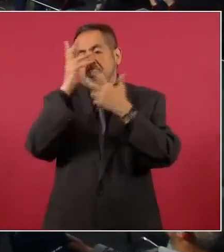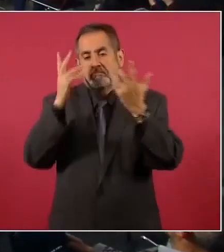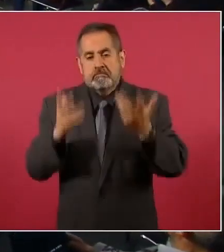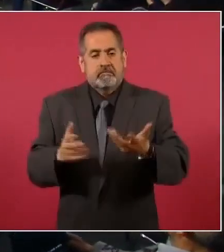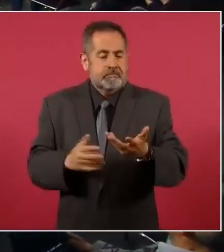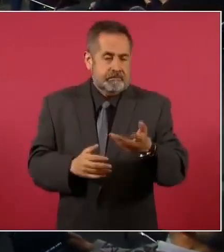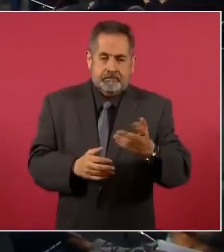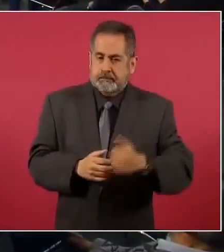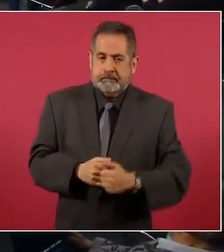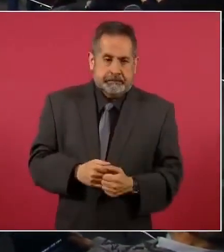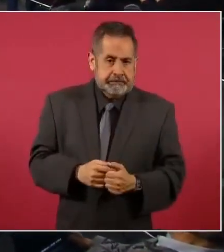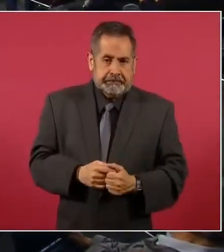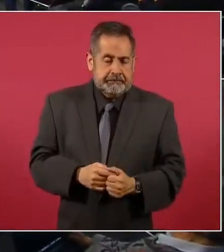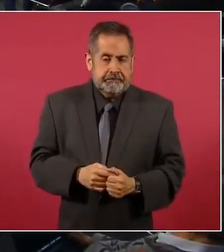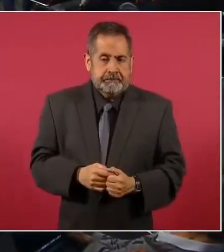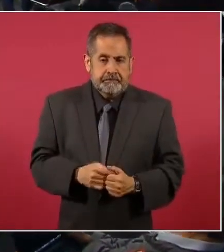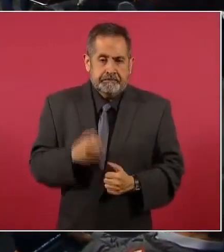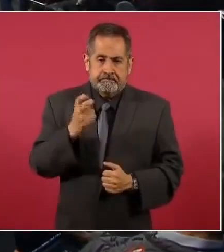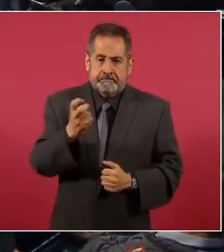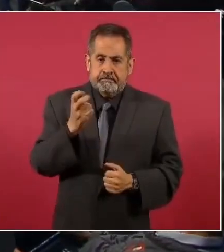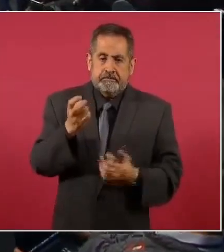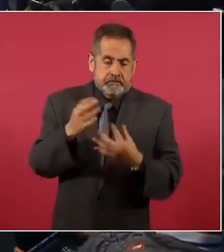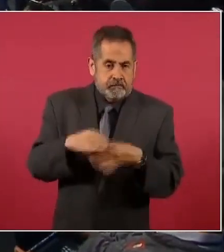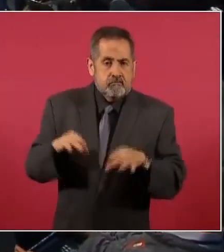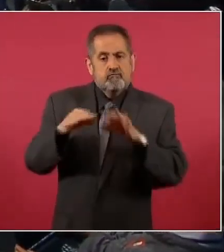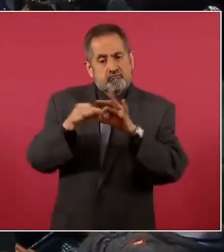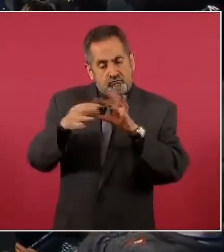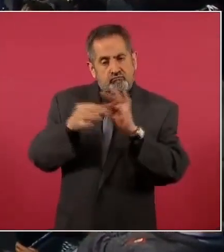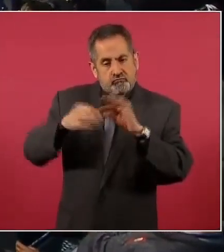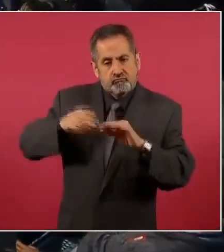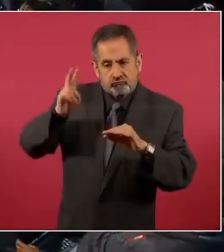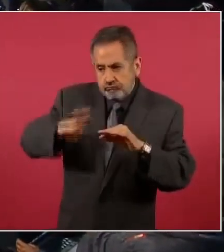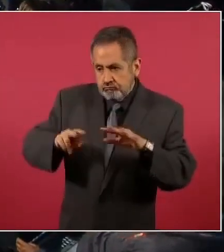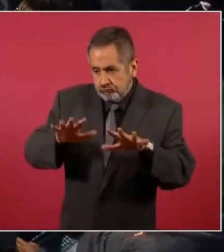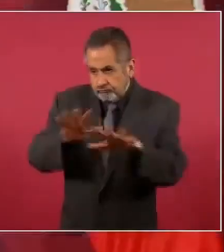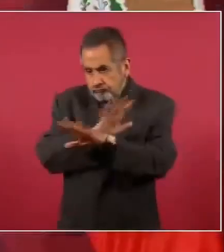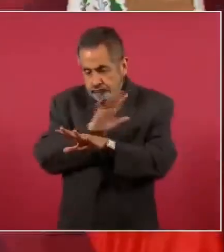Entonces, sí es muy importante la reforma.